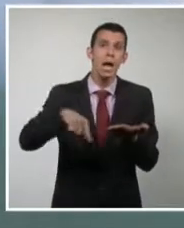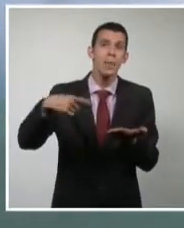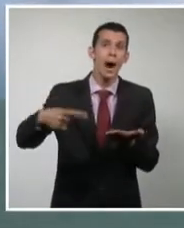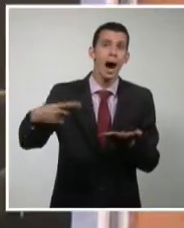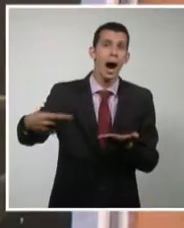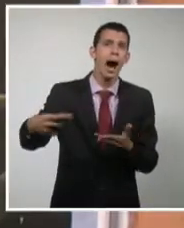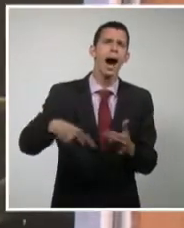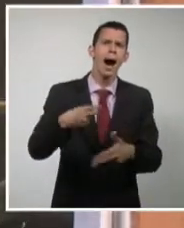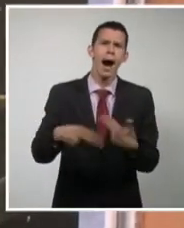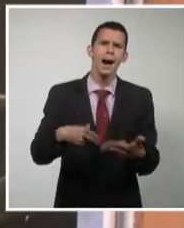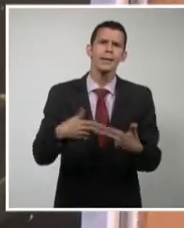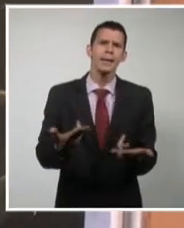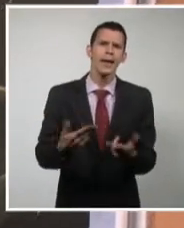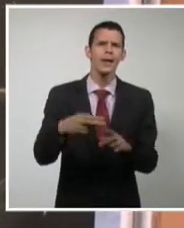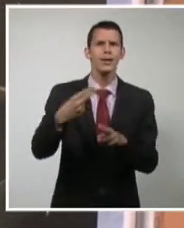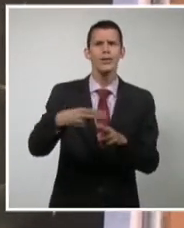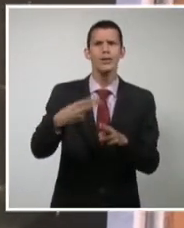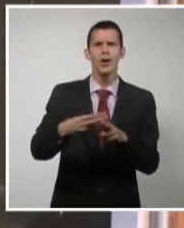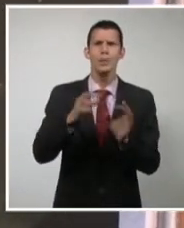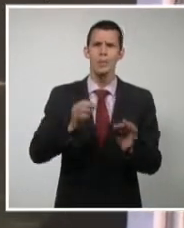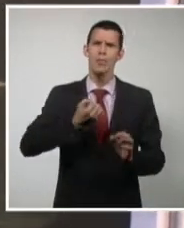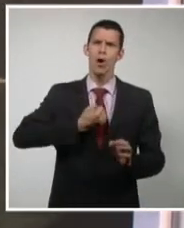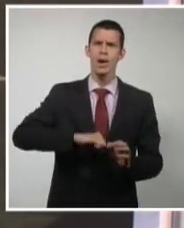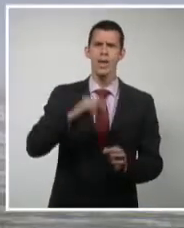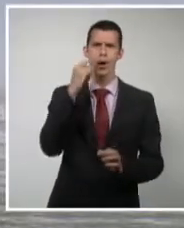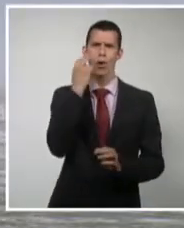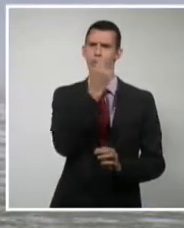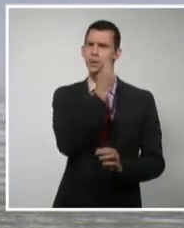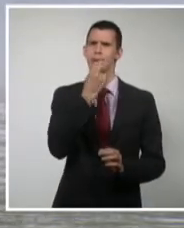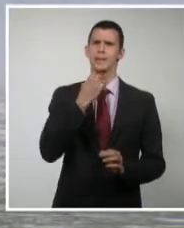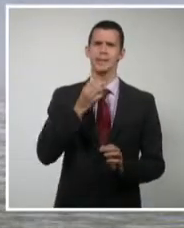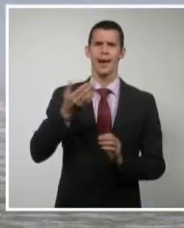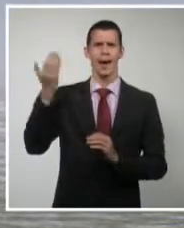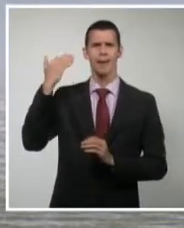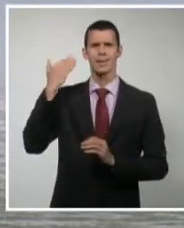su carga de amor se llama Ismaelillo. Desde Villa Clara, Dinier Sifonte,